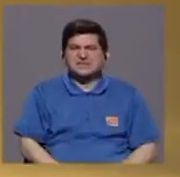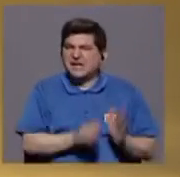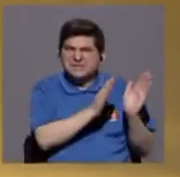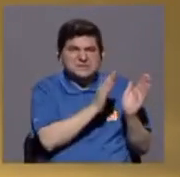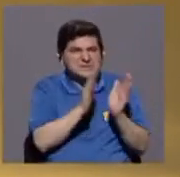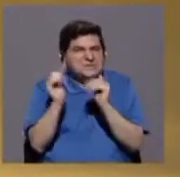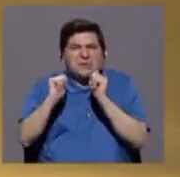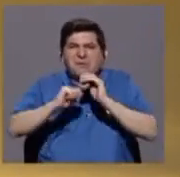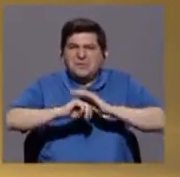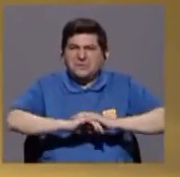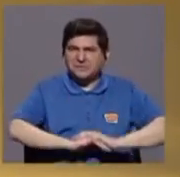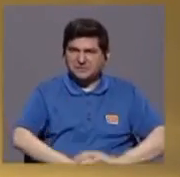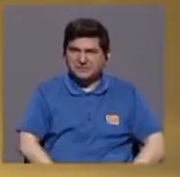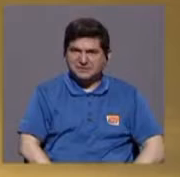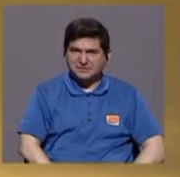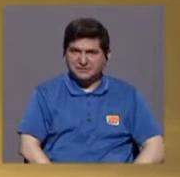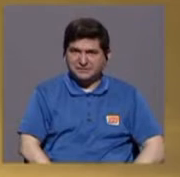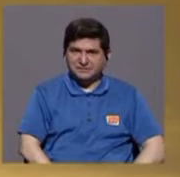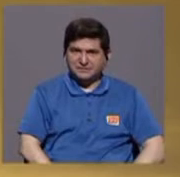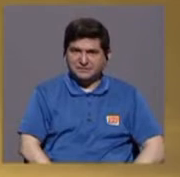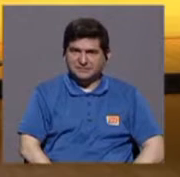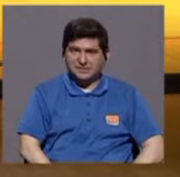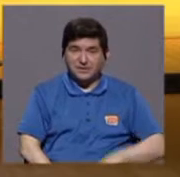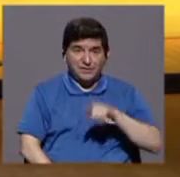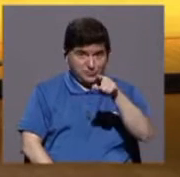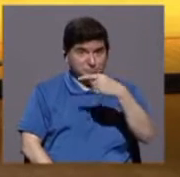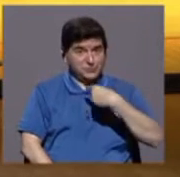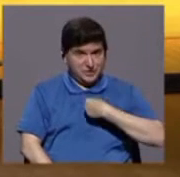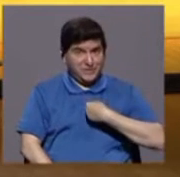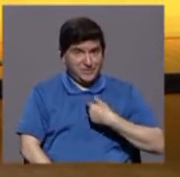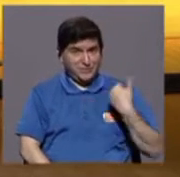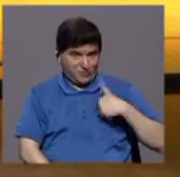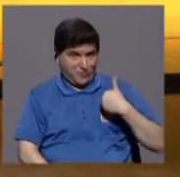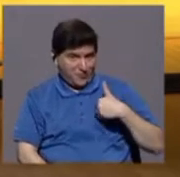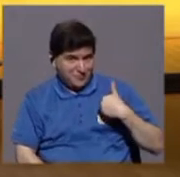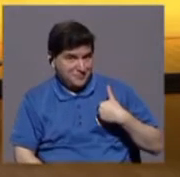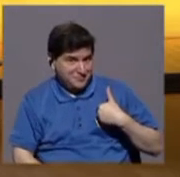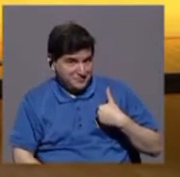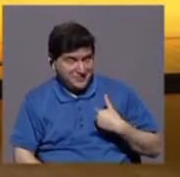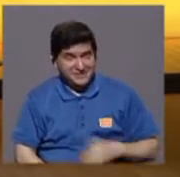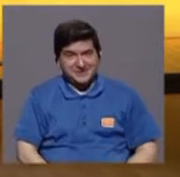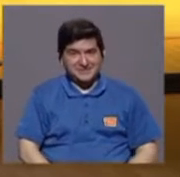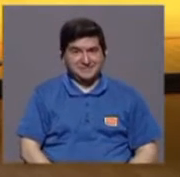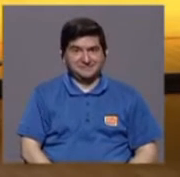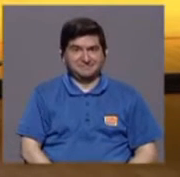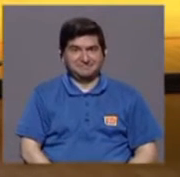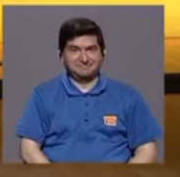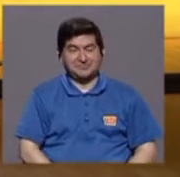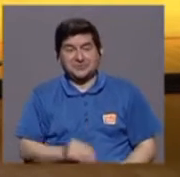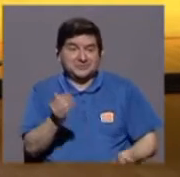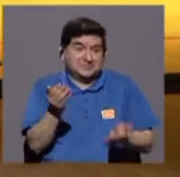otras cosas, nosotros los hombres, y usted y yo somos hombres, de manera que no estamos